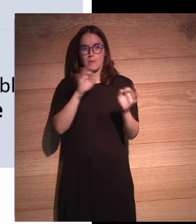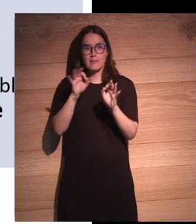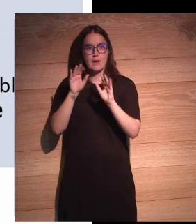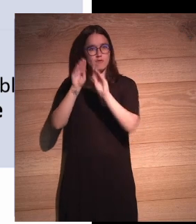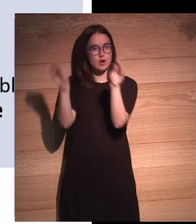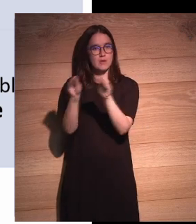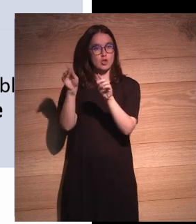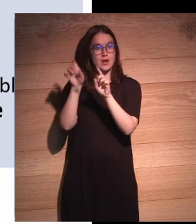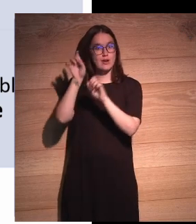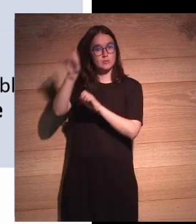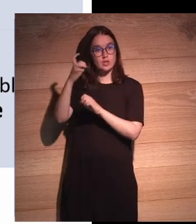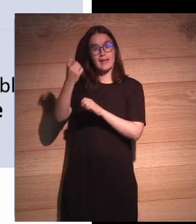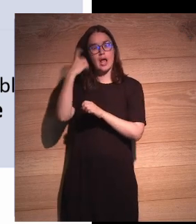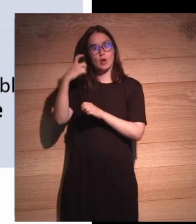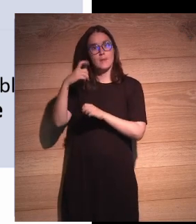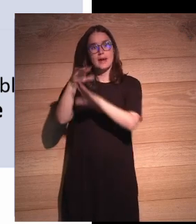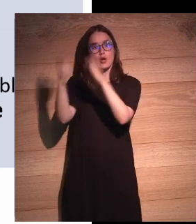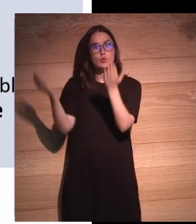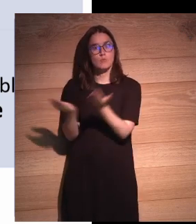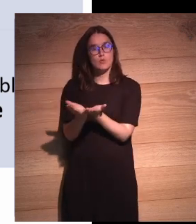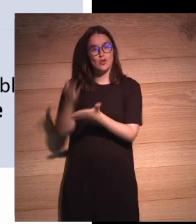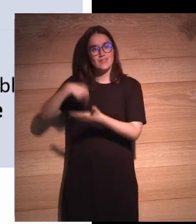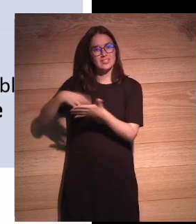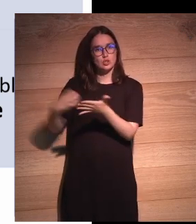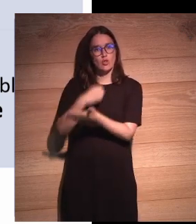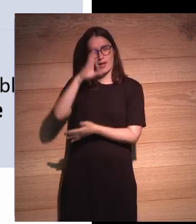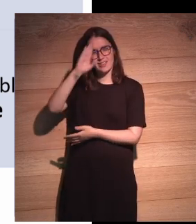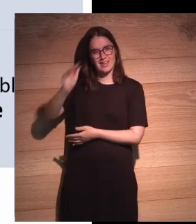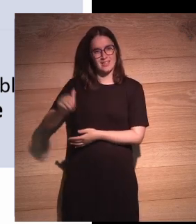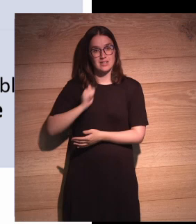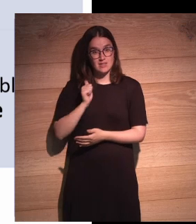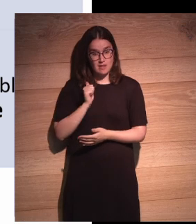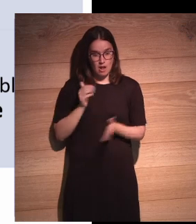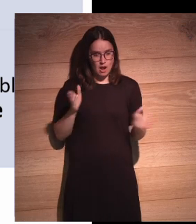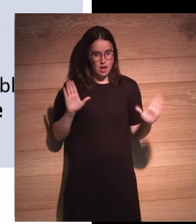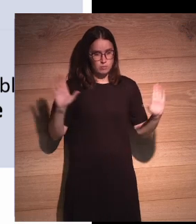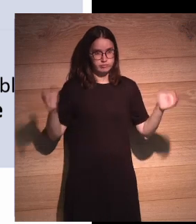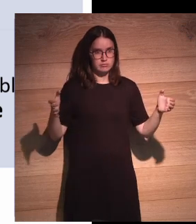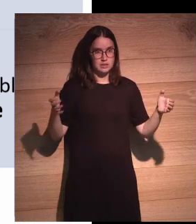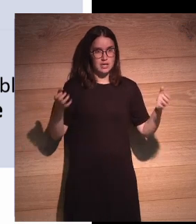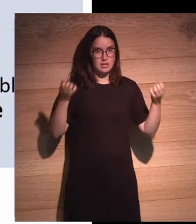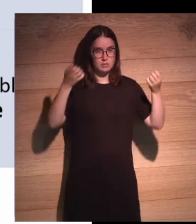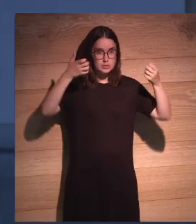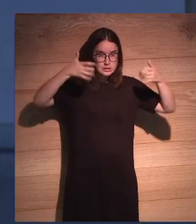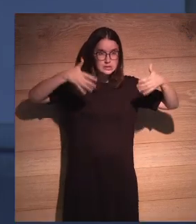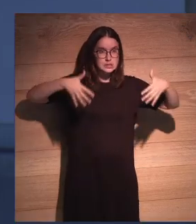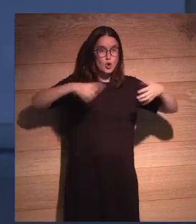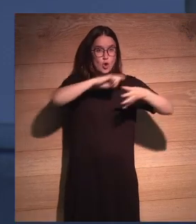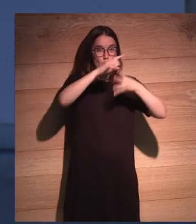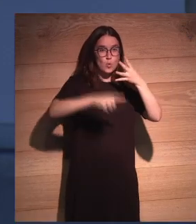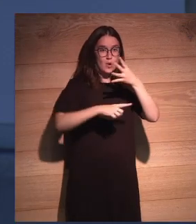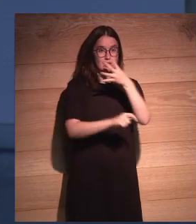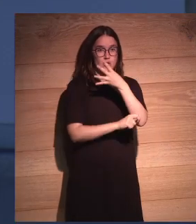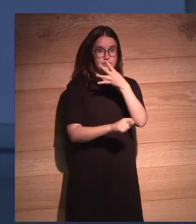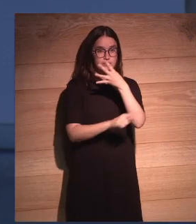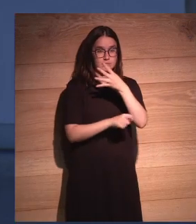estudiantes para un mundo basado en inteligencia artificial. Y de ahí salen como 4 grandes estrategias que vamos a